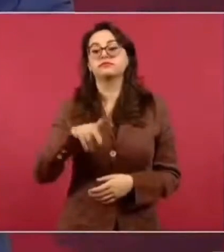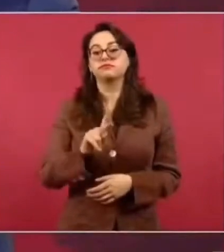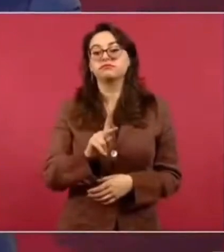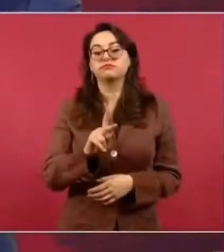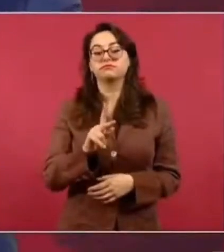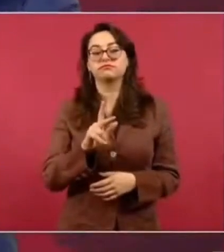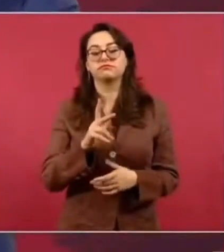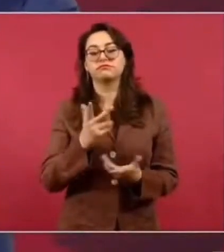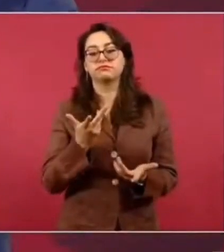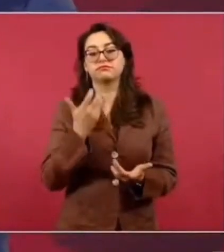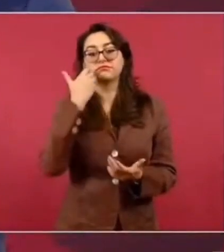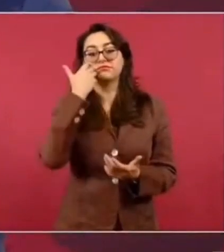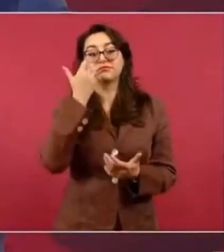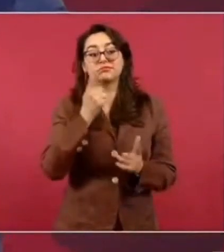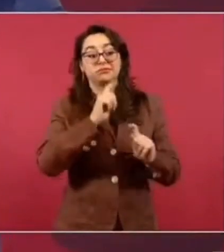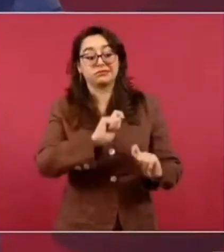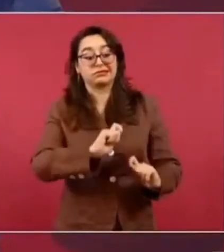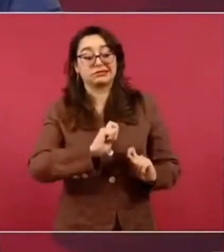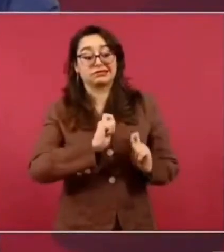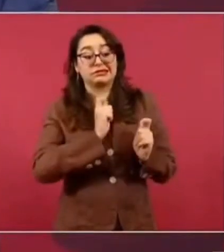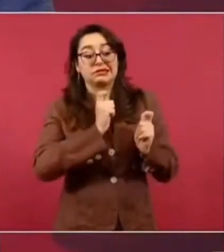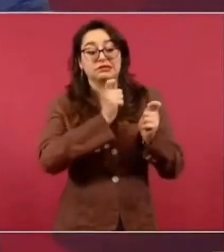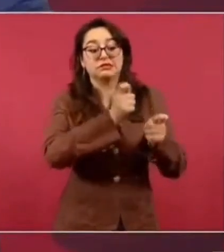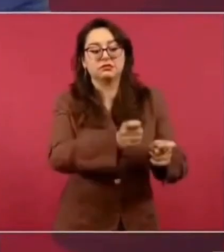Pero así